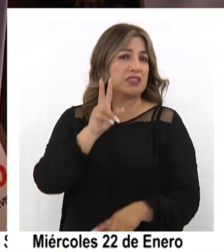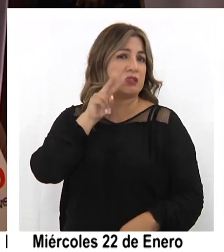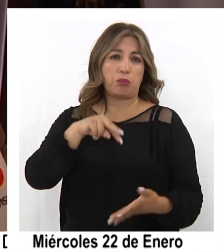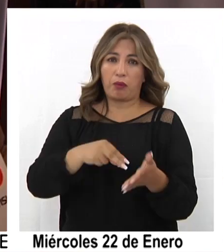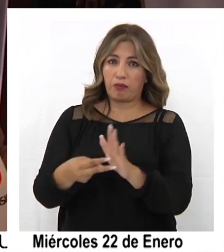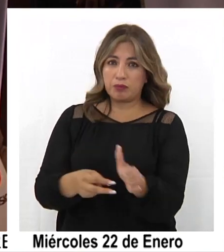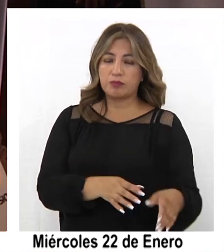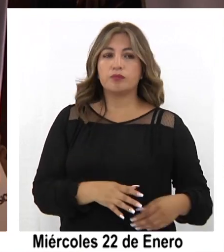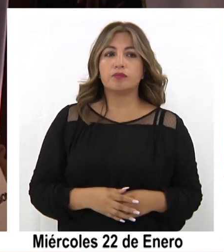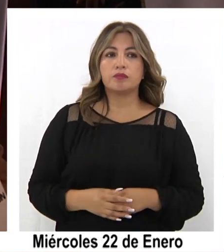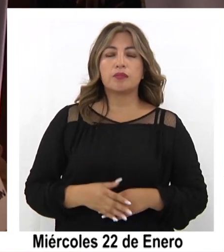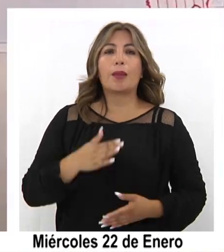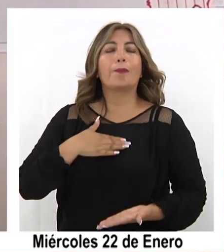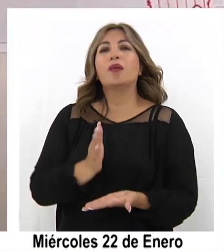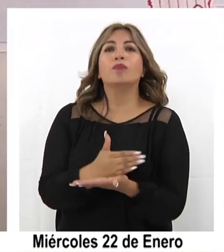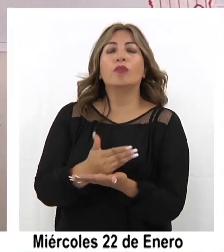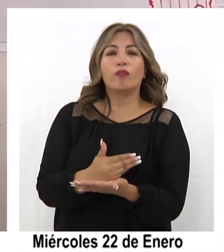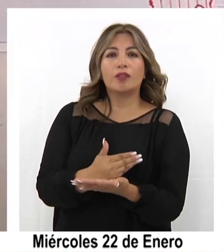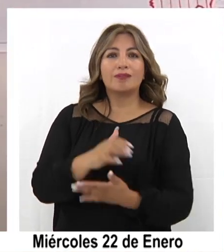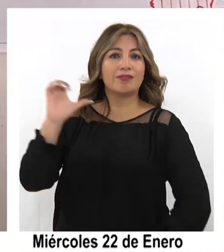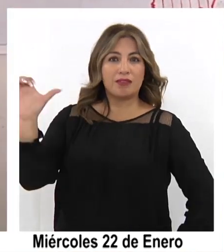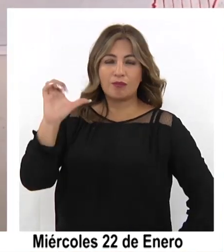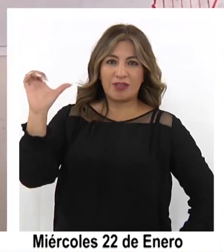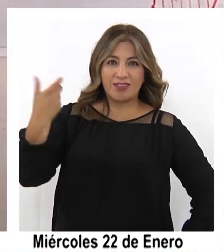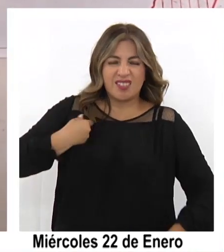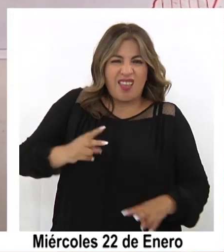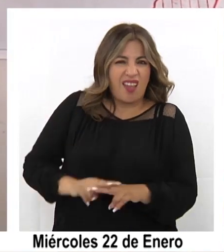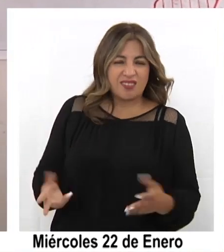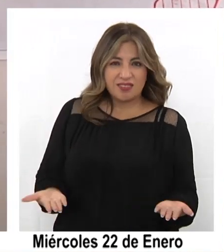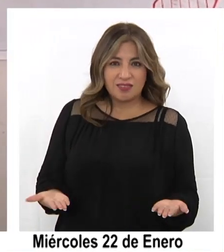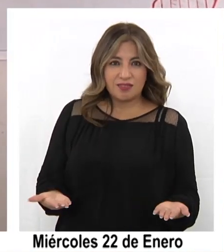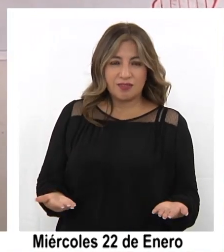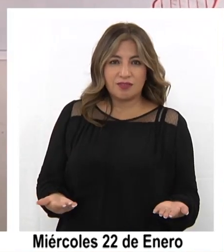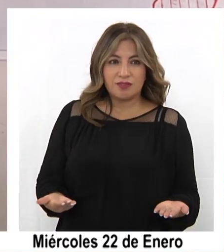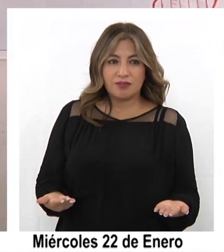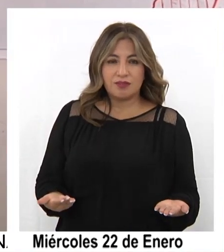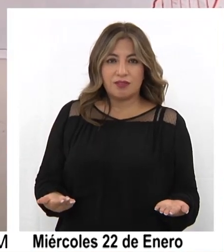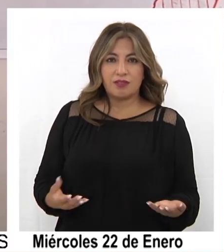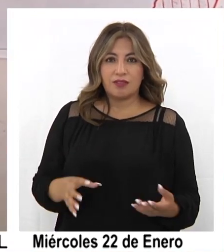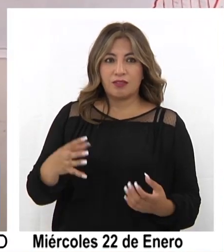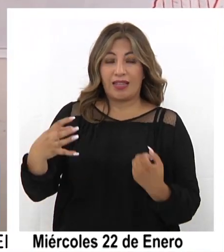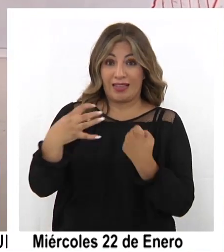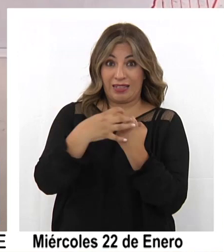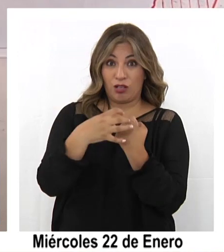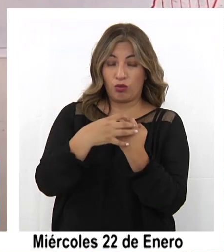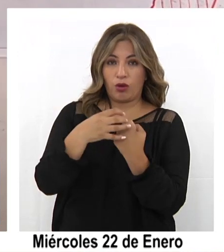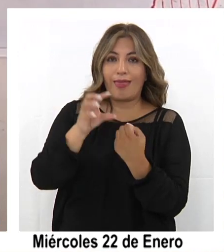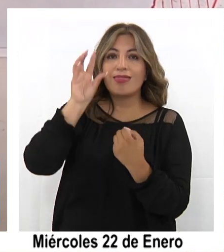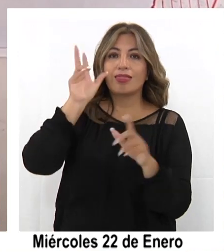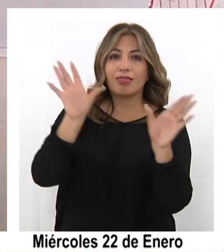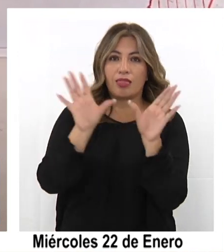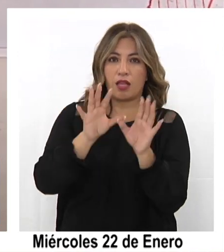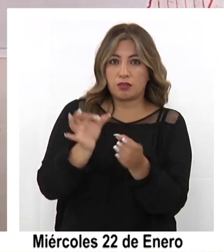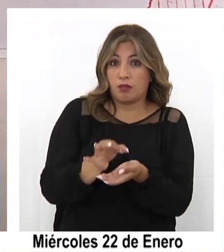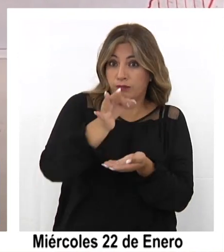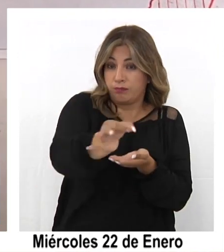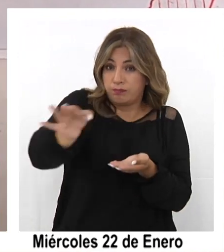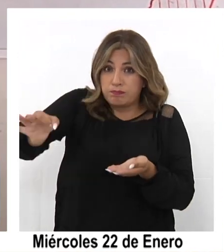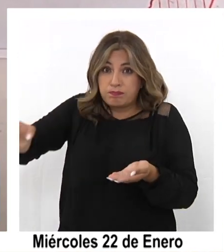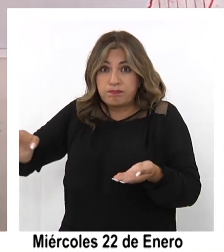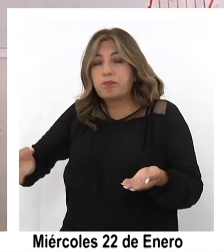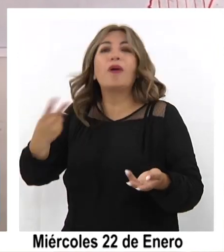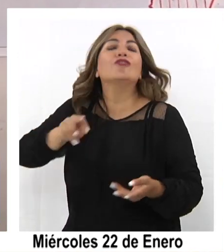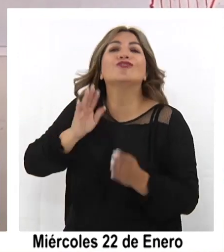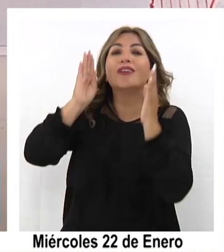hasta el minuto sin mayor inconveniente. Nuestro plan comunal de emergencia establece la subdivisión de la comuna en 10 sectores para